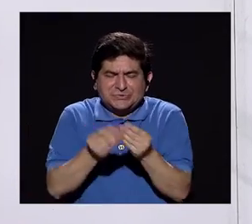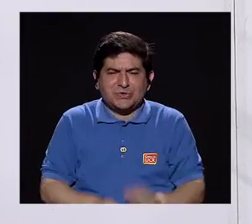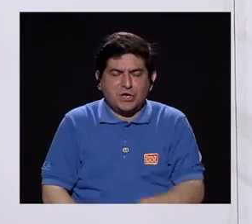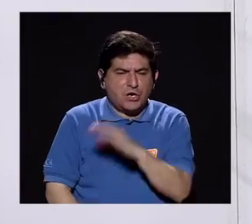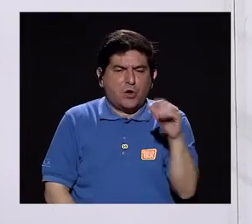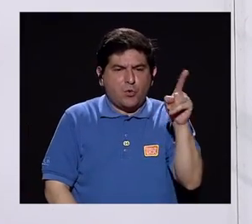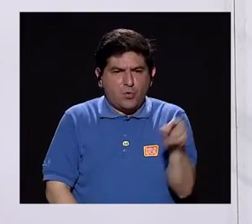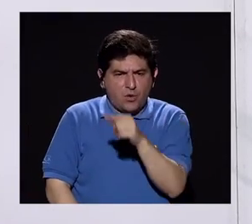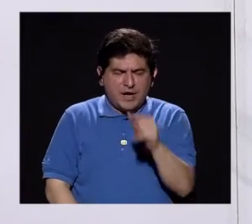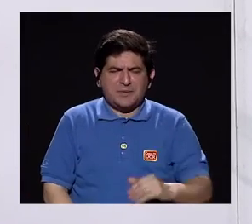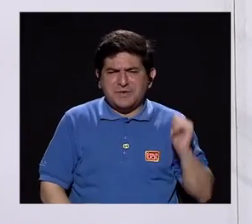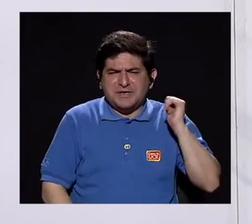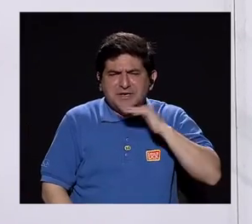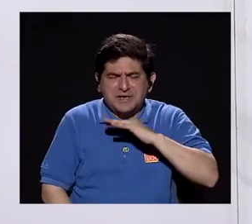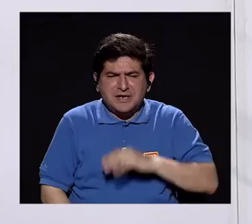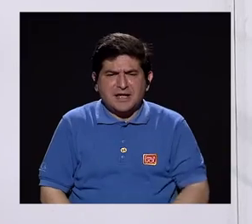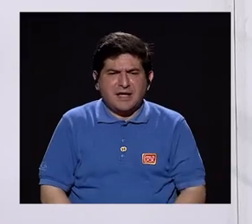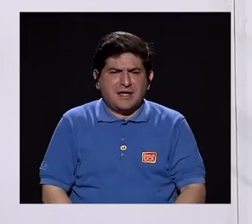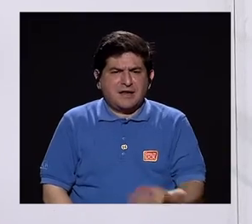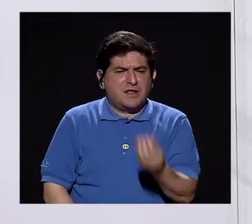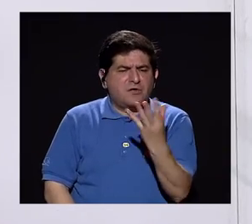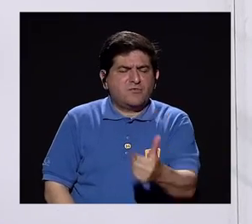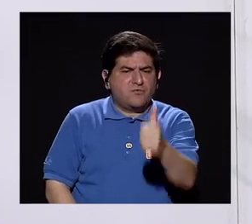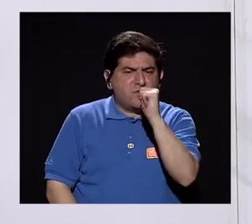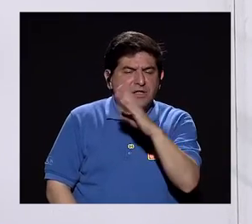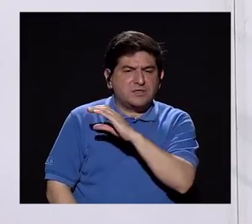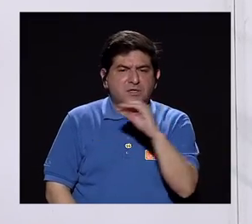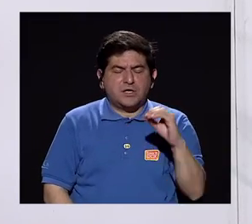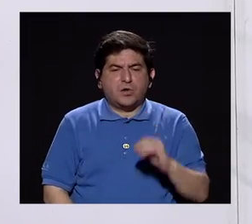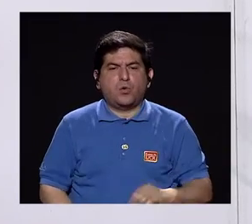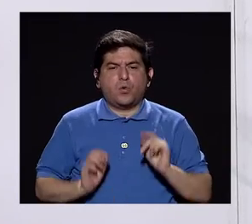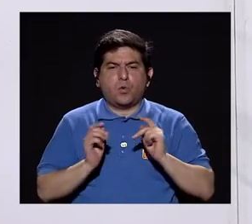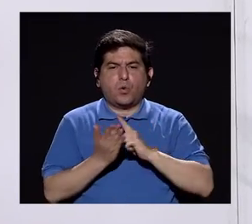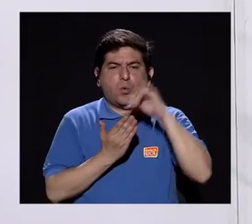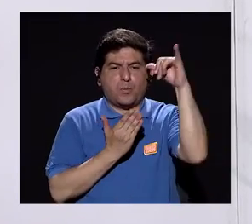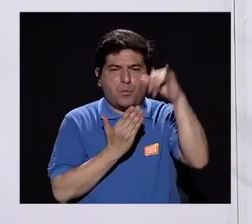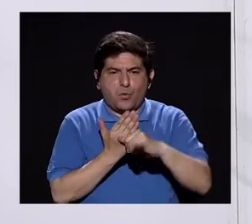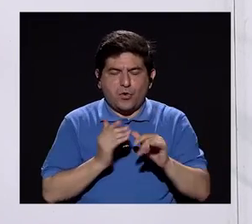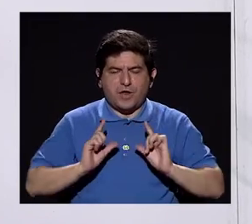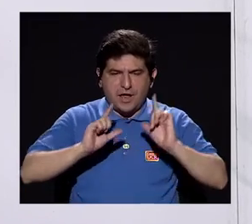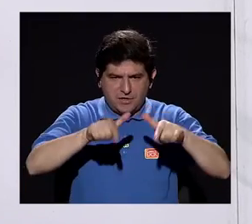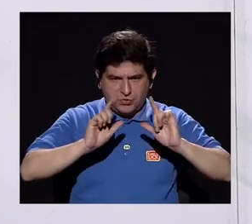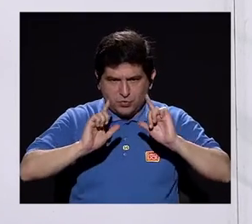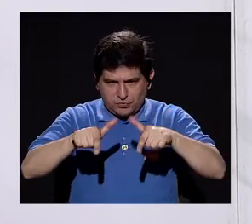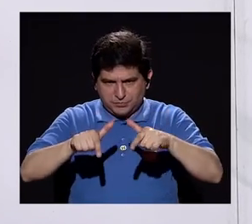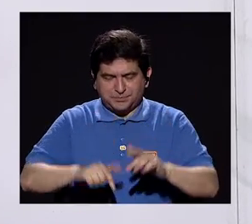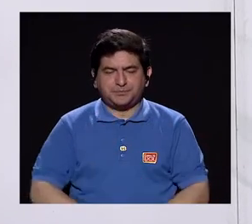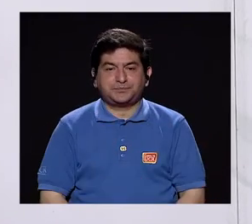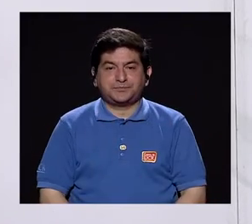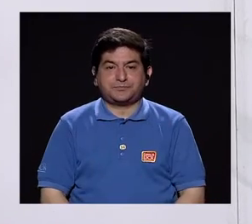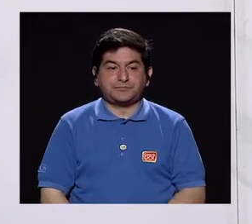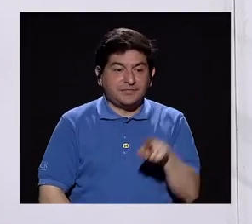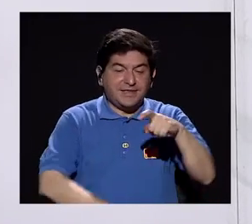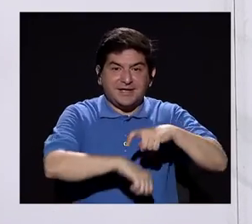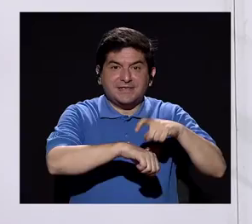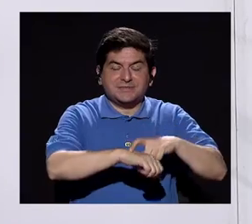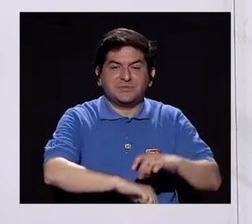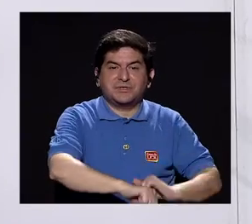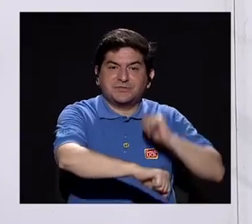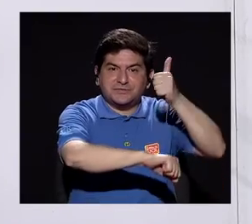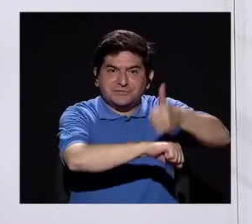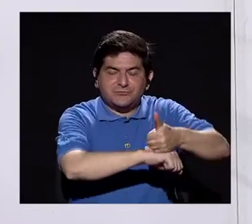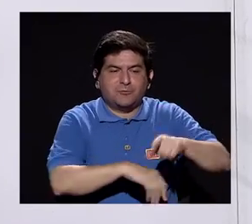descontaminación de acuíferos y proyectos sanitarios de rellenos sanitarios entonces nosotros definimos en ese